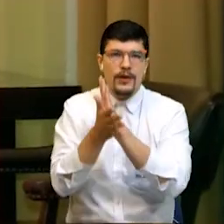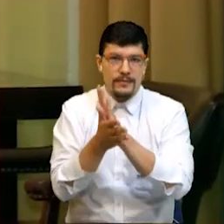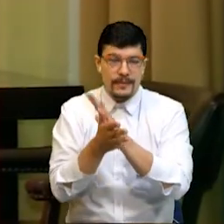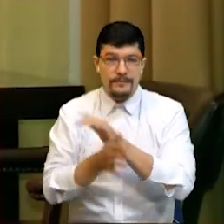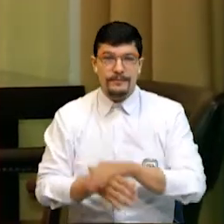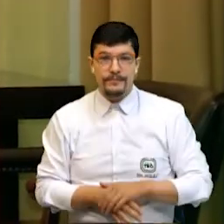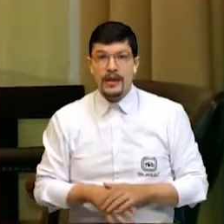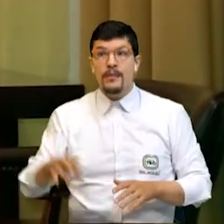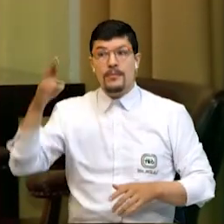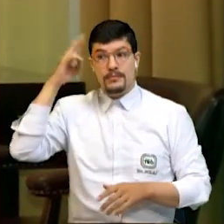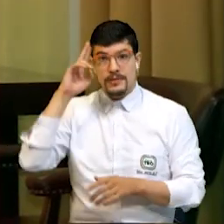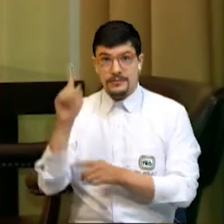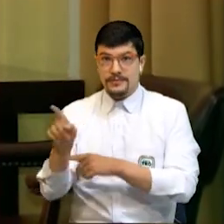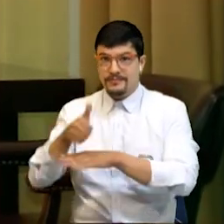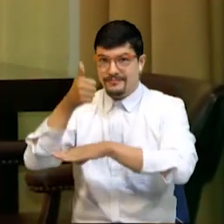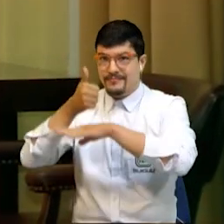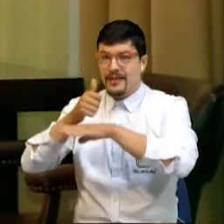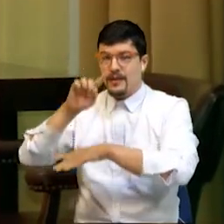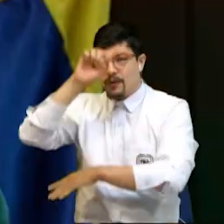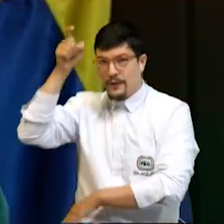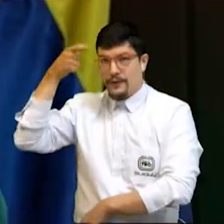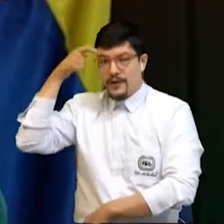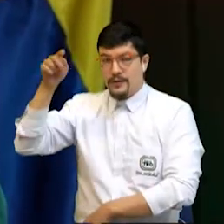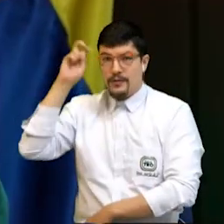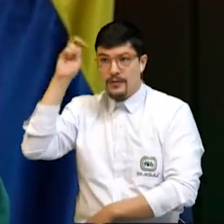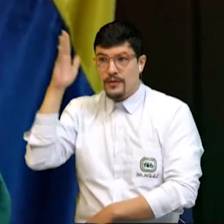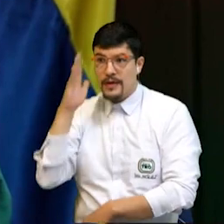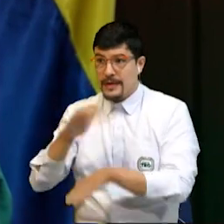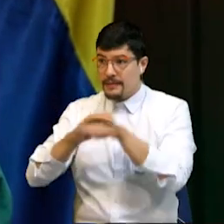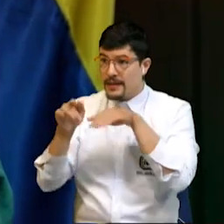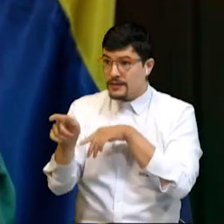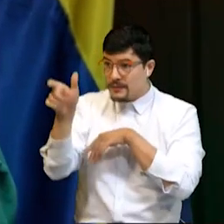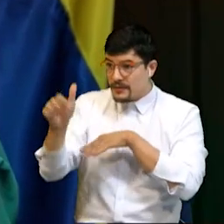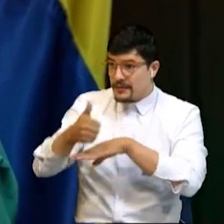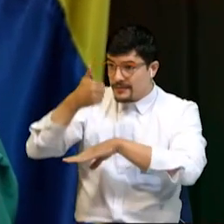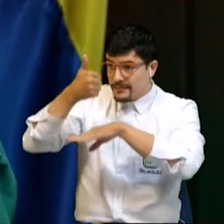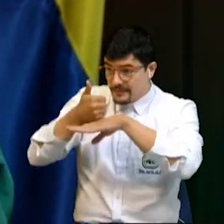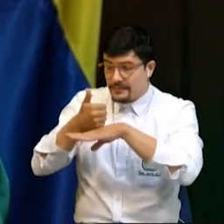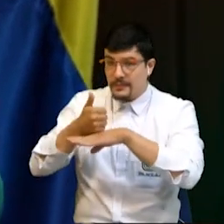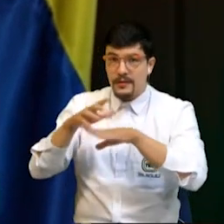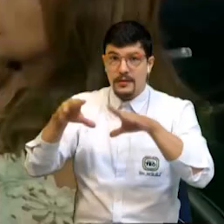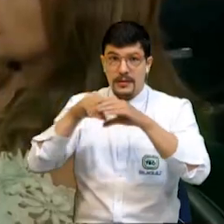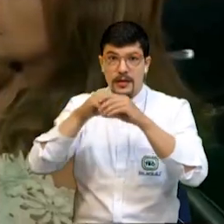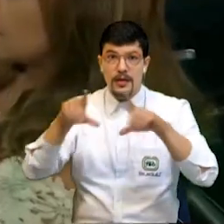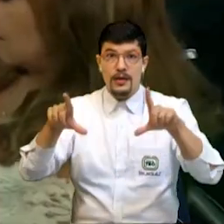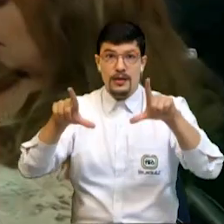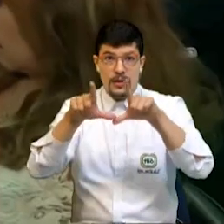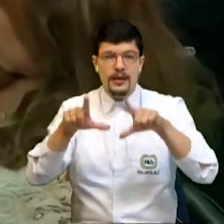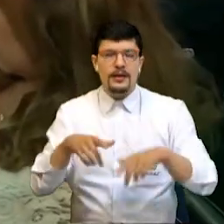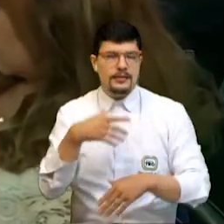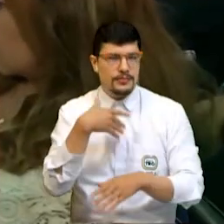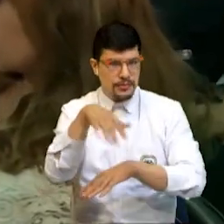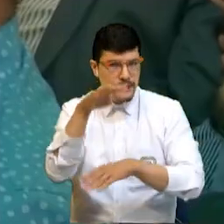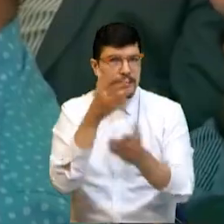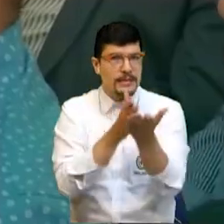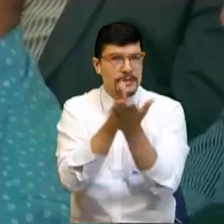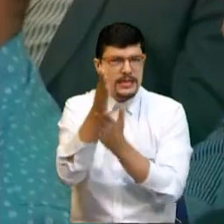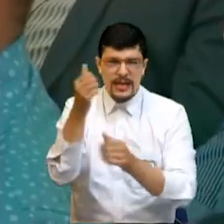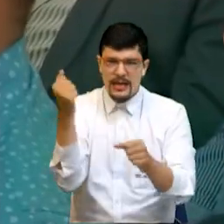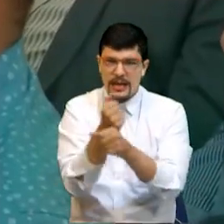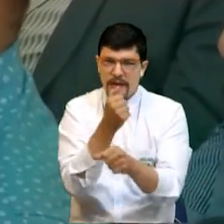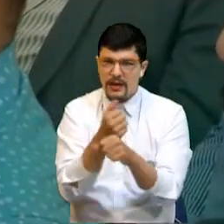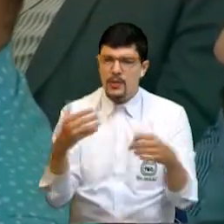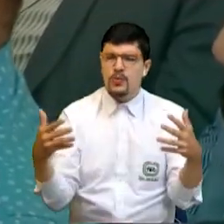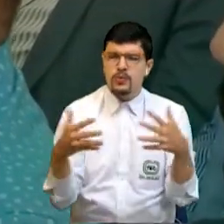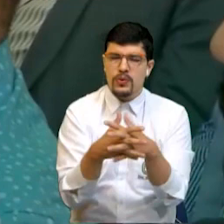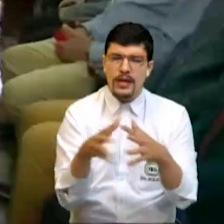parte el gobernador de norte de santander invitó a la gerente del canal tro a seguir trabajando por la integran son de los santanderes da